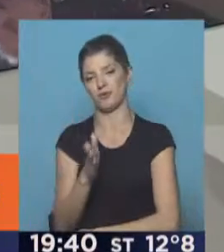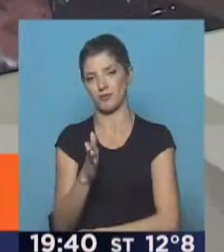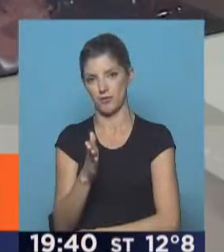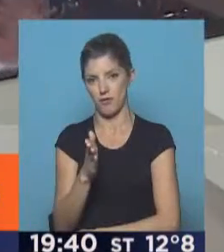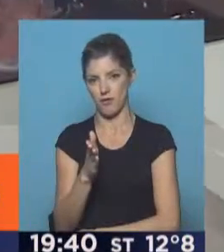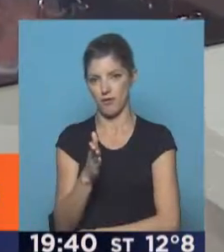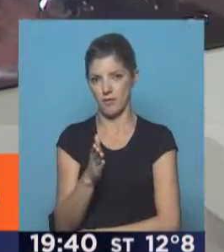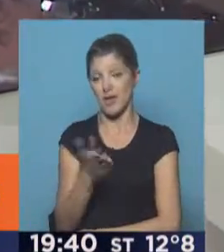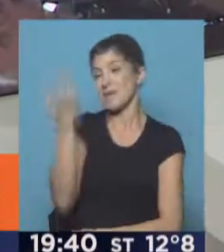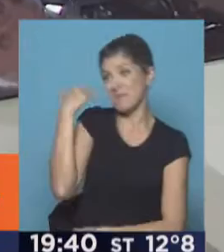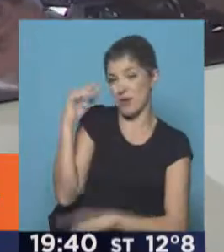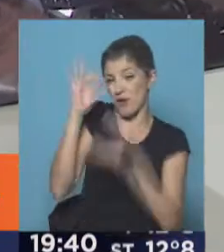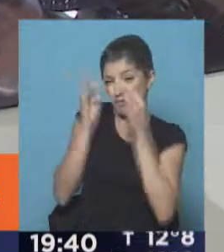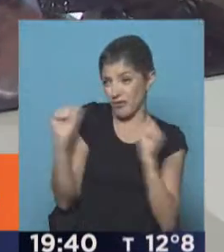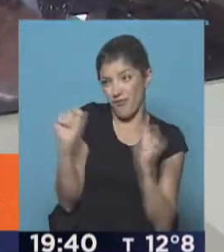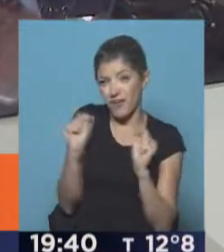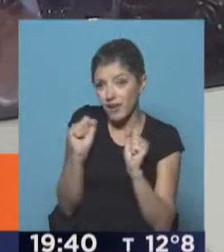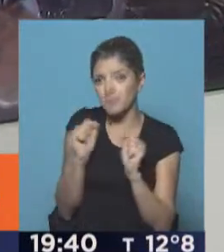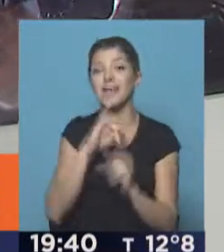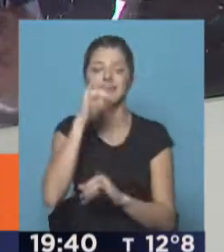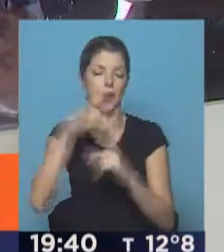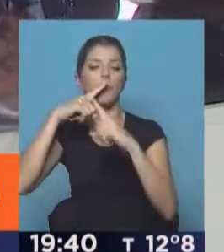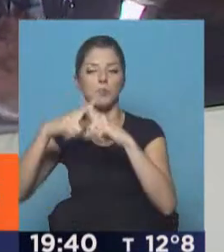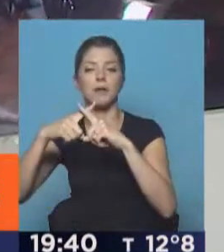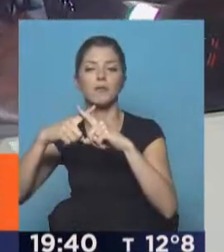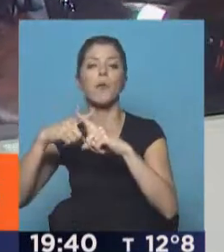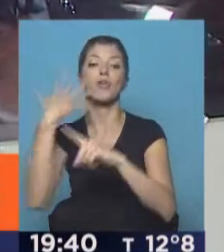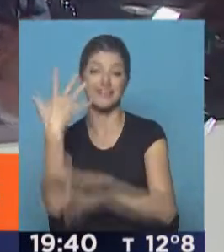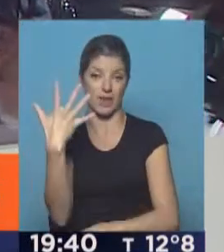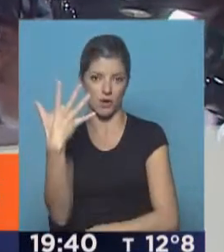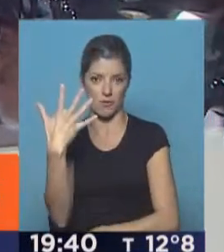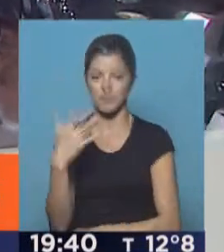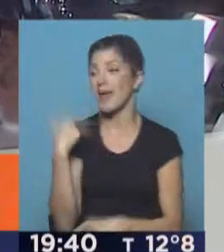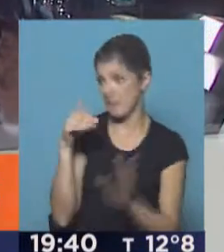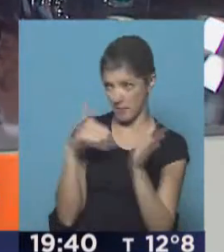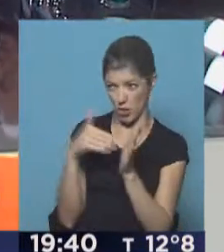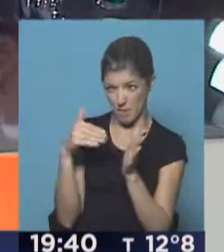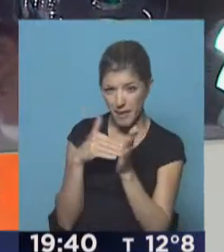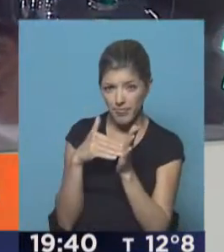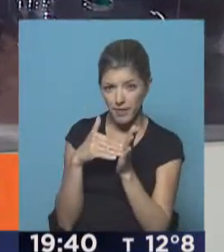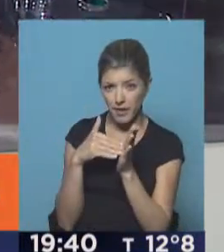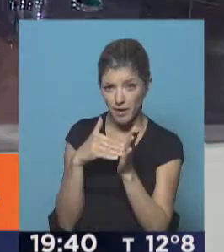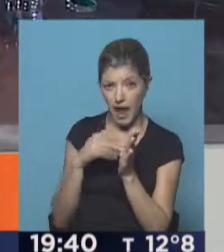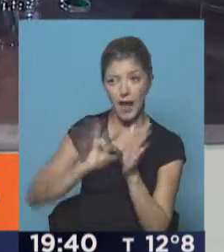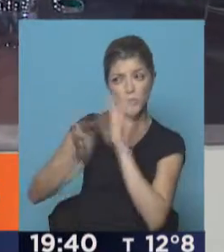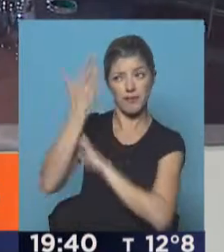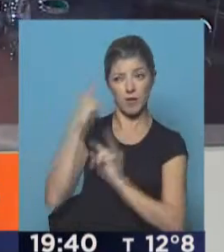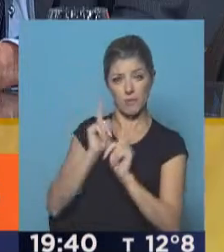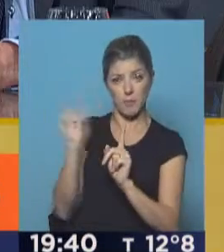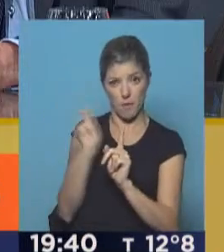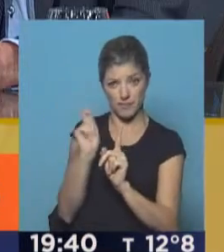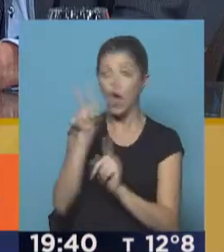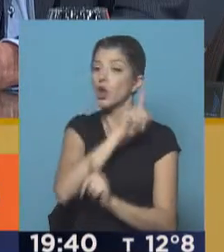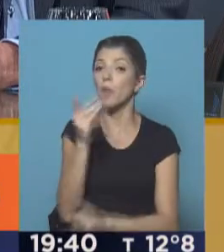frío. Sí, no sé. Hay que multiplicar por 5, que es una Igual cifra. se va a regir con el consumo del bimestre del año anterior, claro, no con el